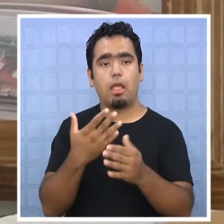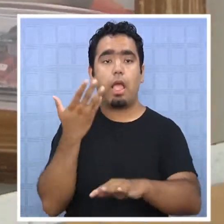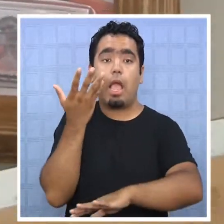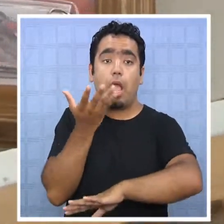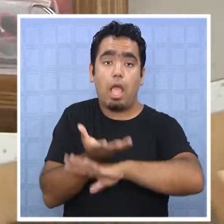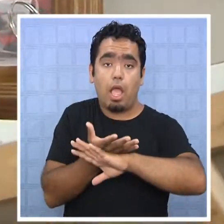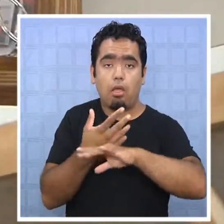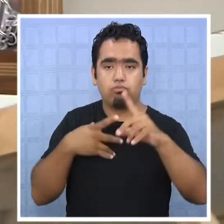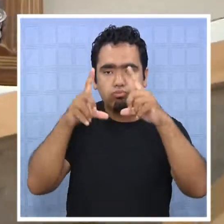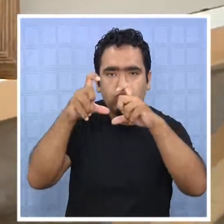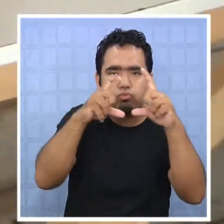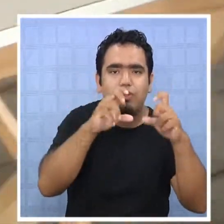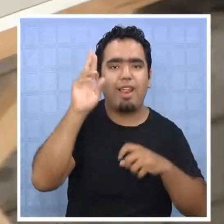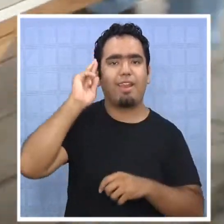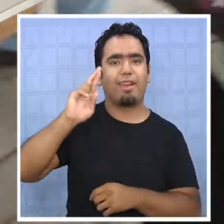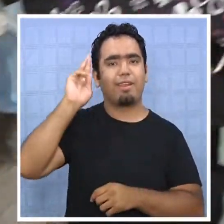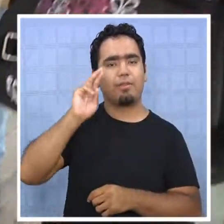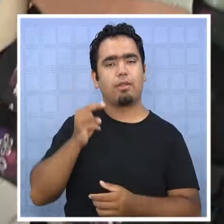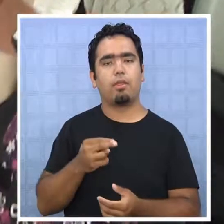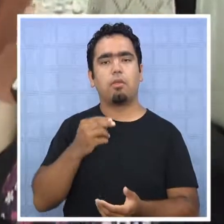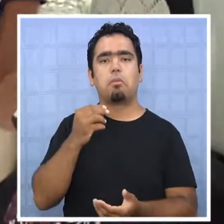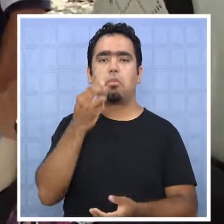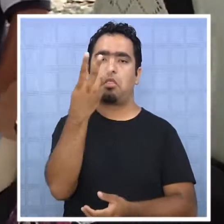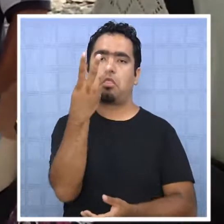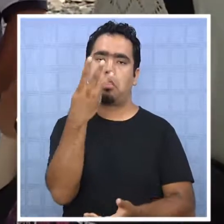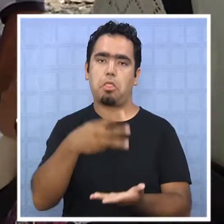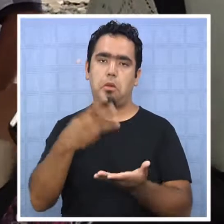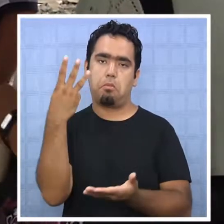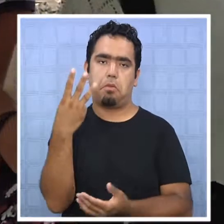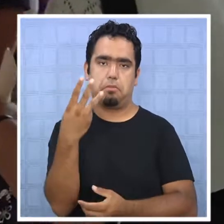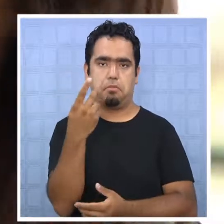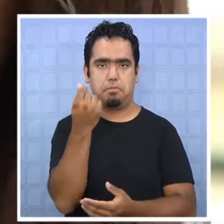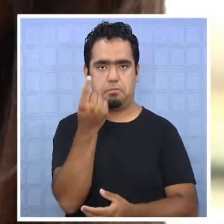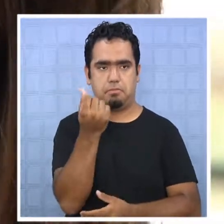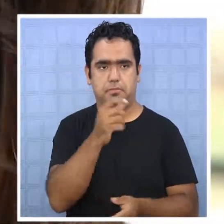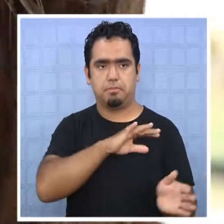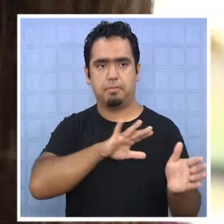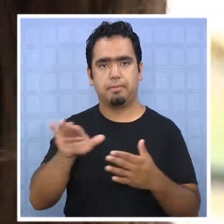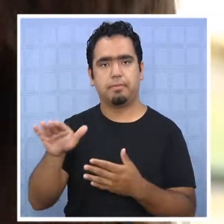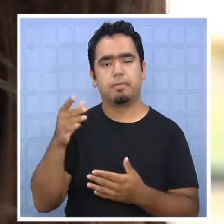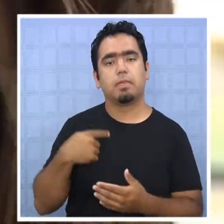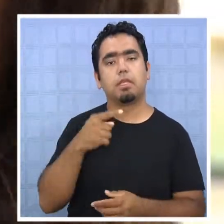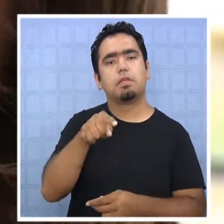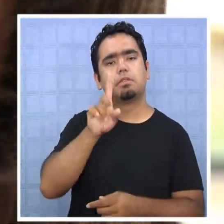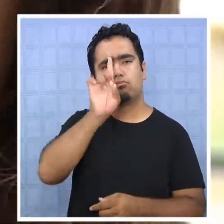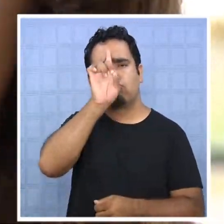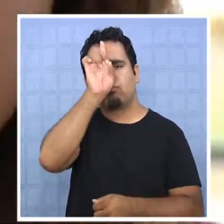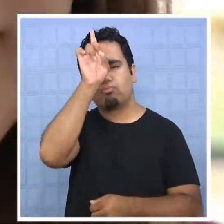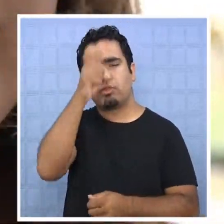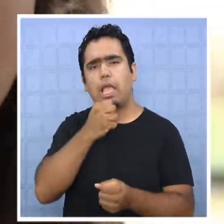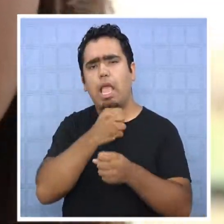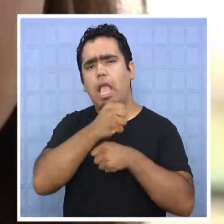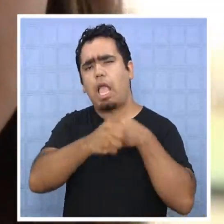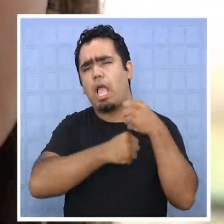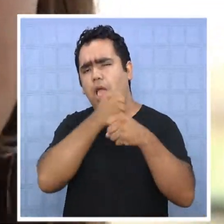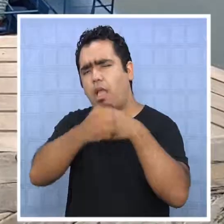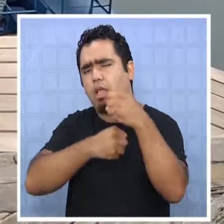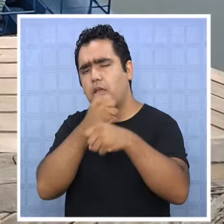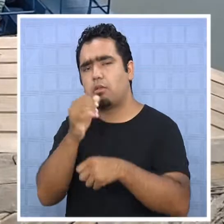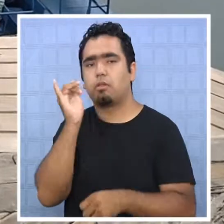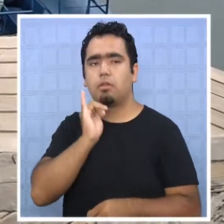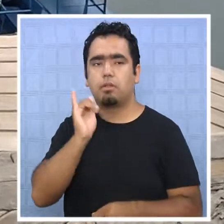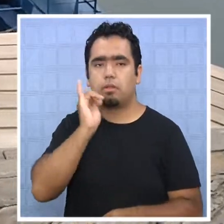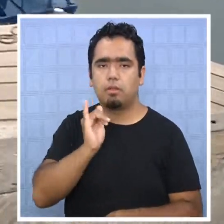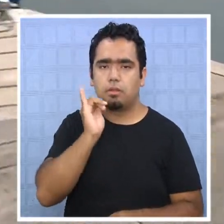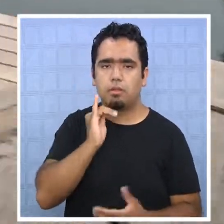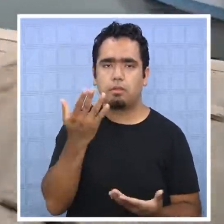su entorno se ha creado la oferta de recuerdos fotográficos a solo 3.000 pesos. Esta es sin duda una tradición que lleva